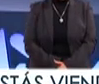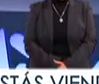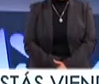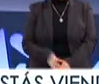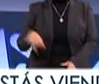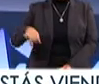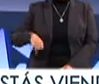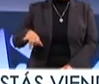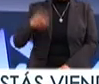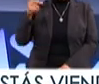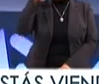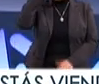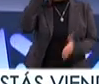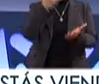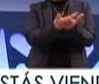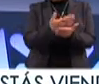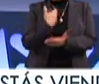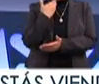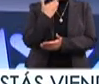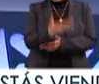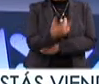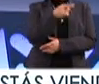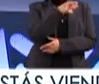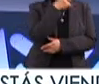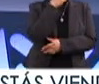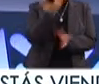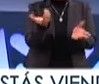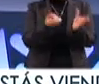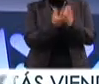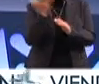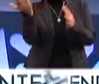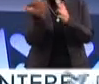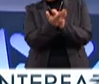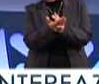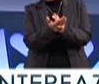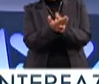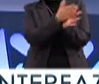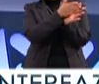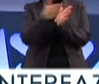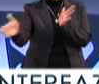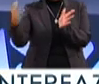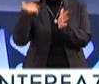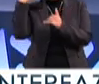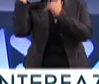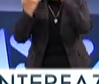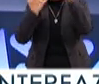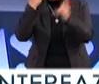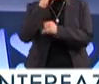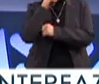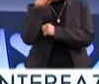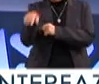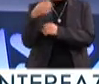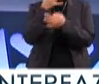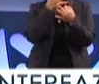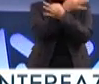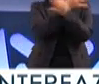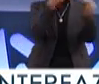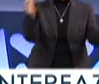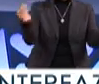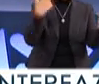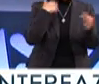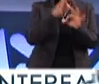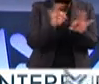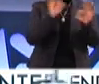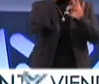Pues interesantísima esta propuesta, Ana Cristina. Así es, y se pasa a una nueva etapa de esta estrategia que, bueno, además de difundir los